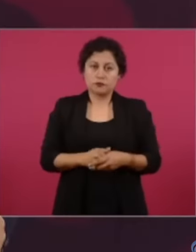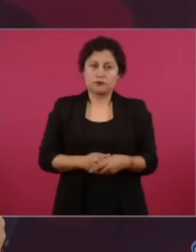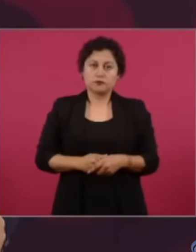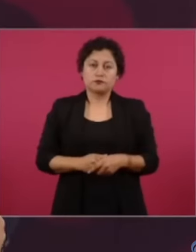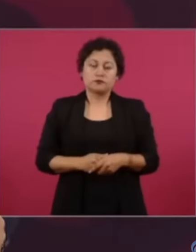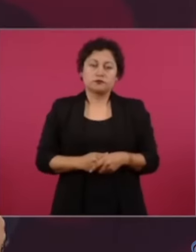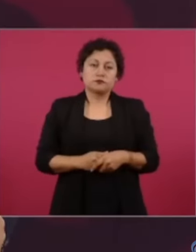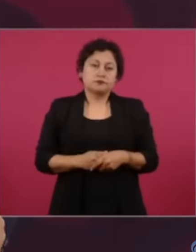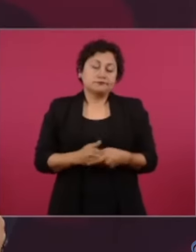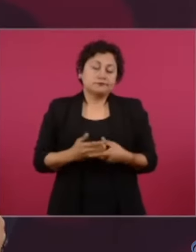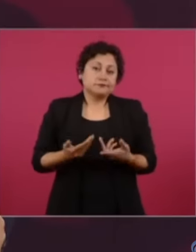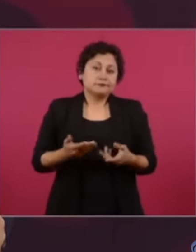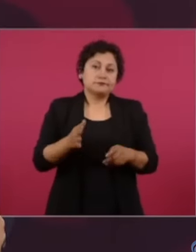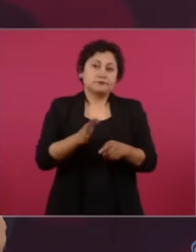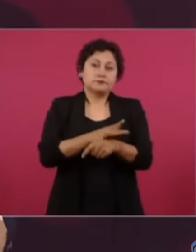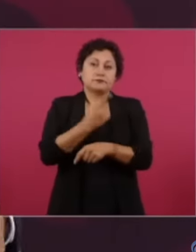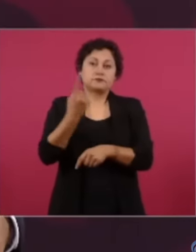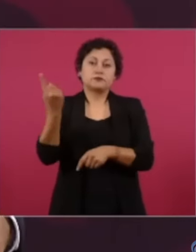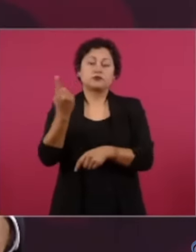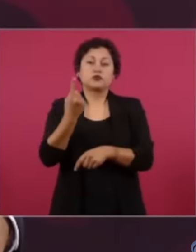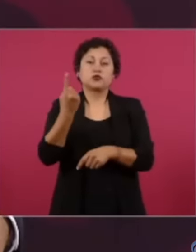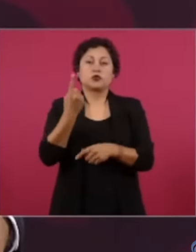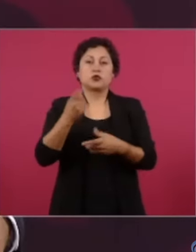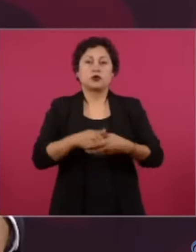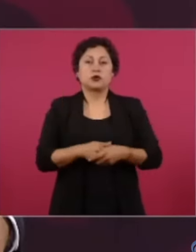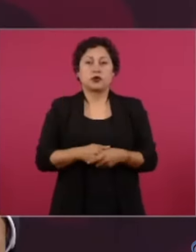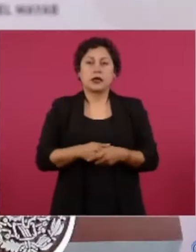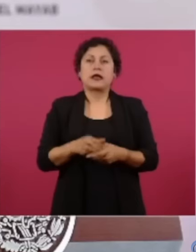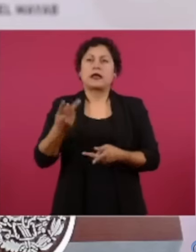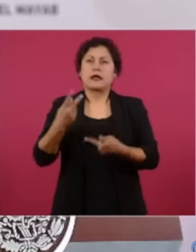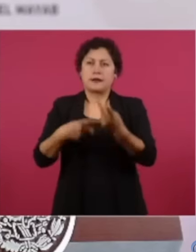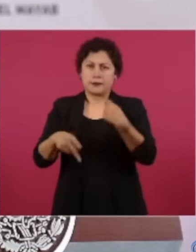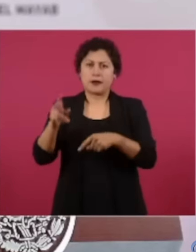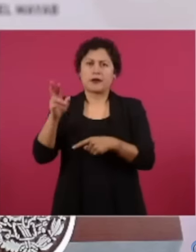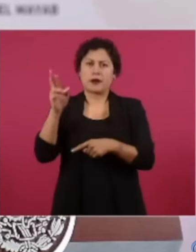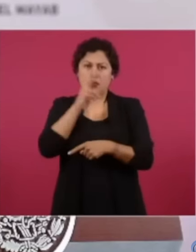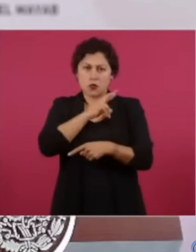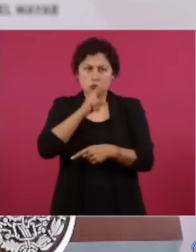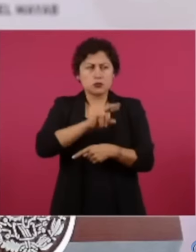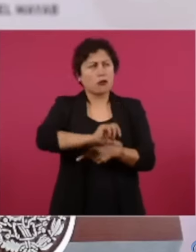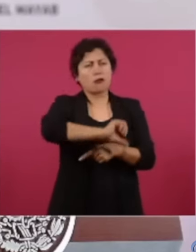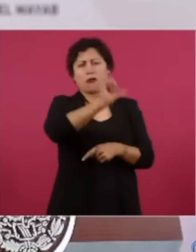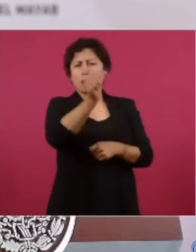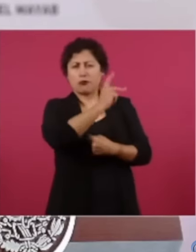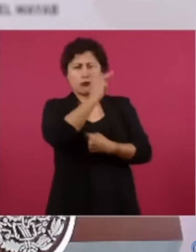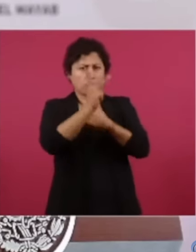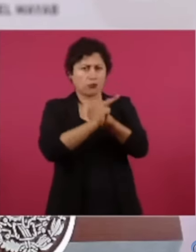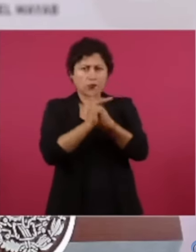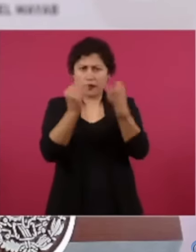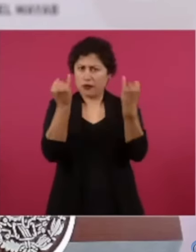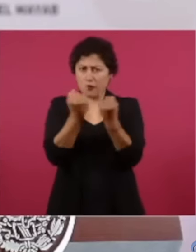porque estuvieron de Rusia y estuvieron de otros países.